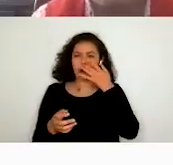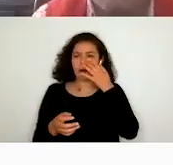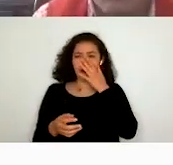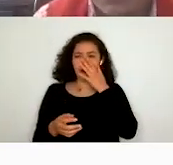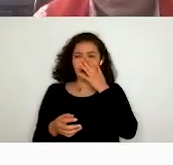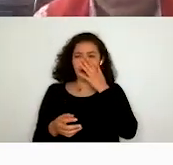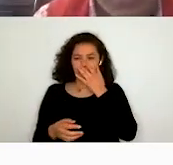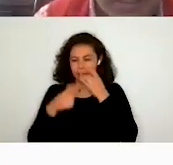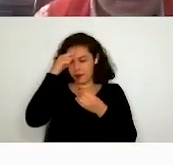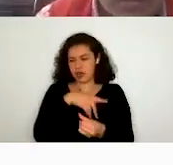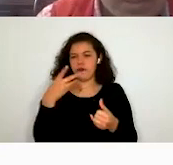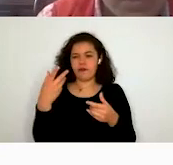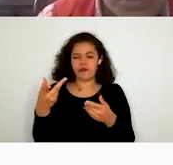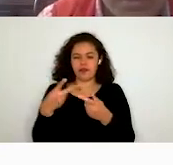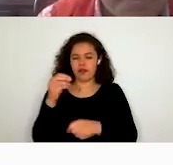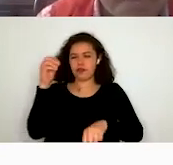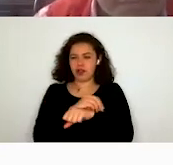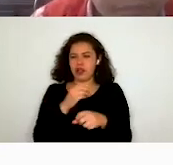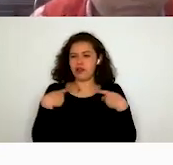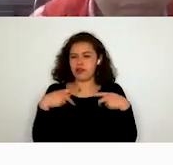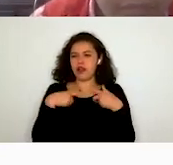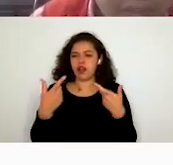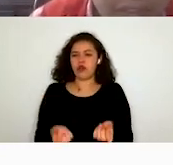que conforman el Comité Interno de Protección Civil.